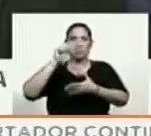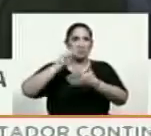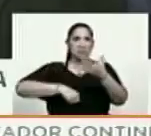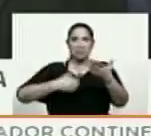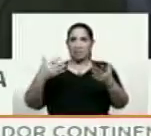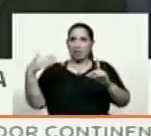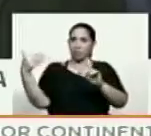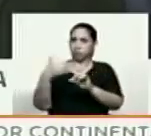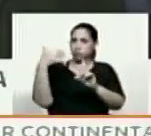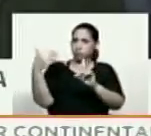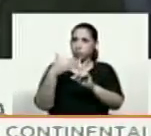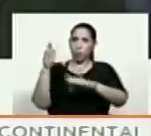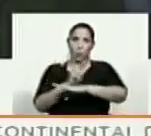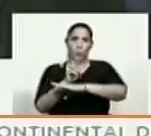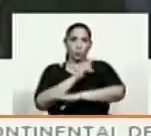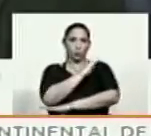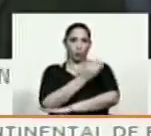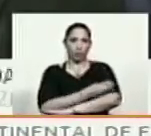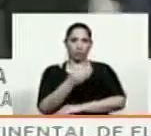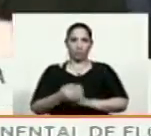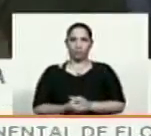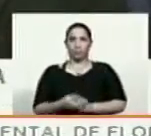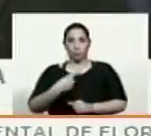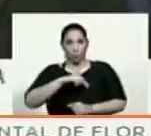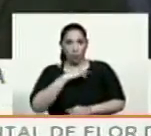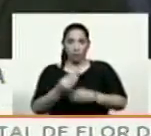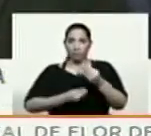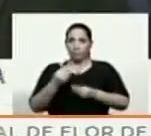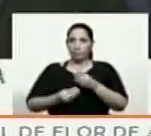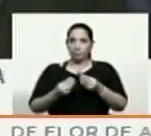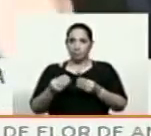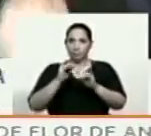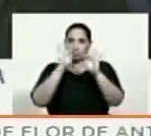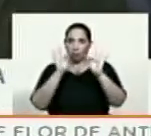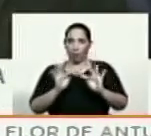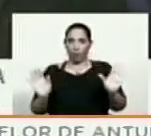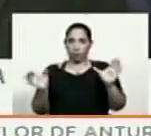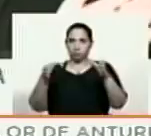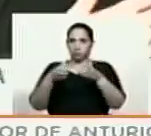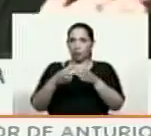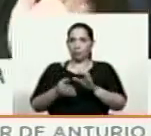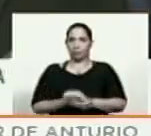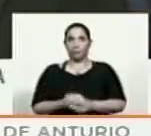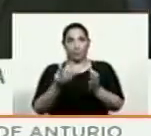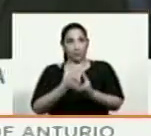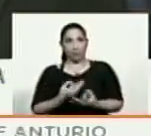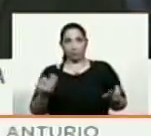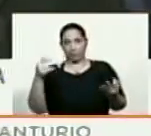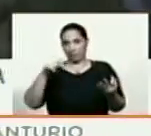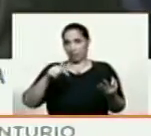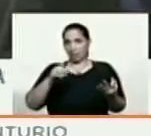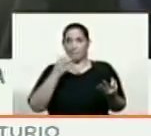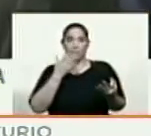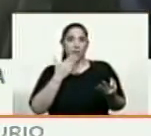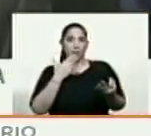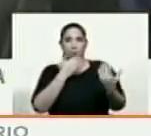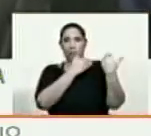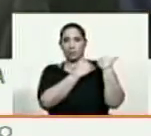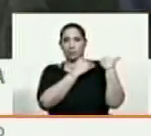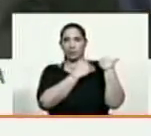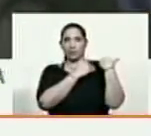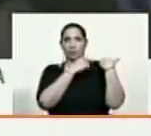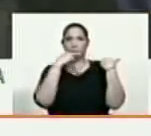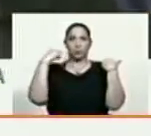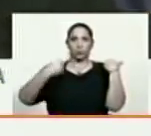sin amenaza con el uso de la fuerza. Y lo estamos haciendo de manera colectiva. Y efectivamente, aquí por ejemplo está el representante permanente de